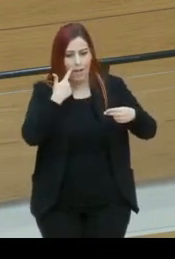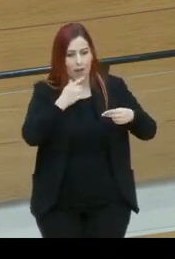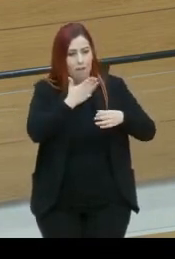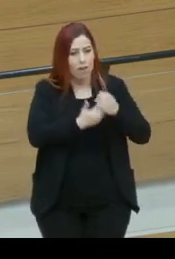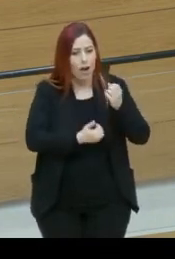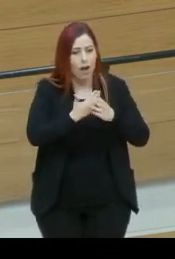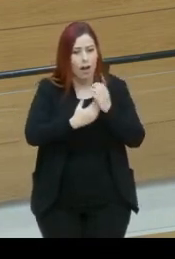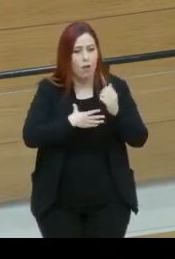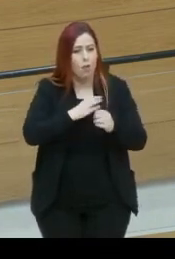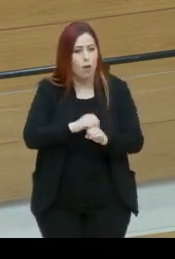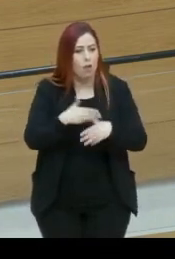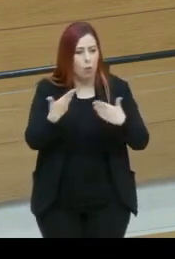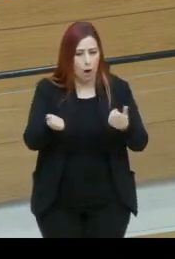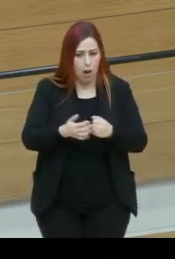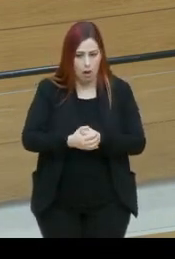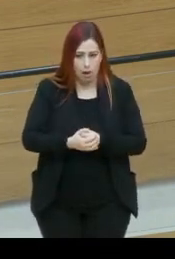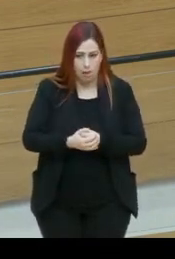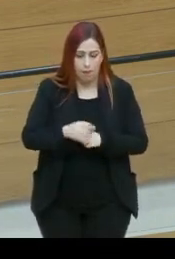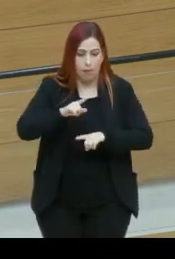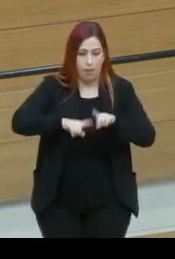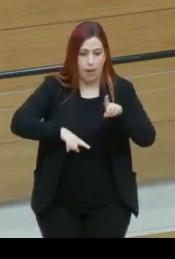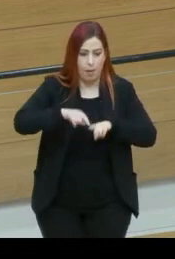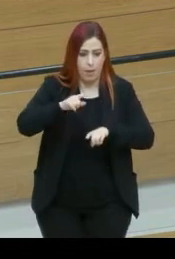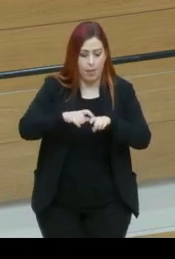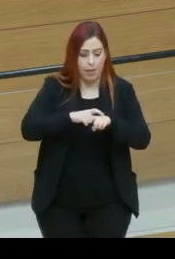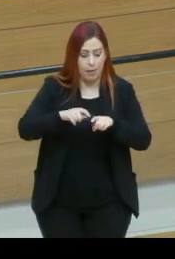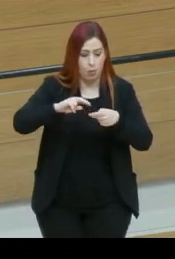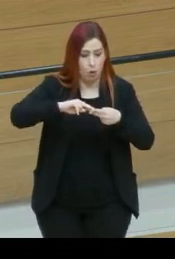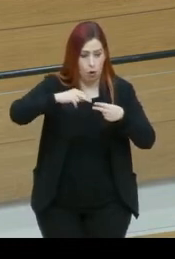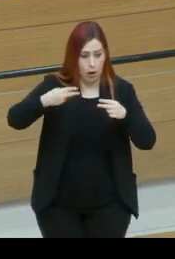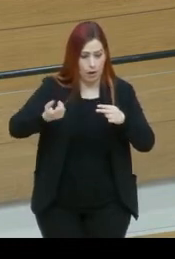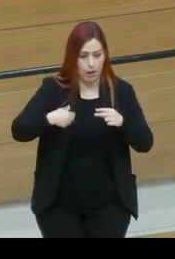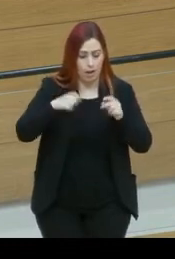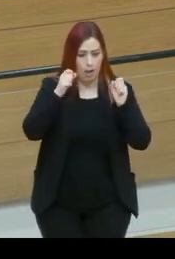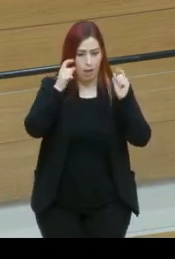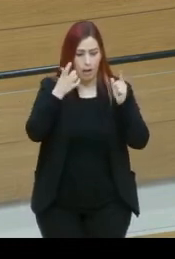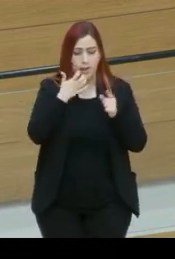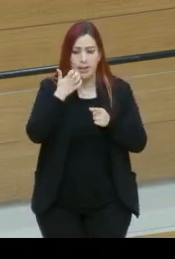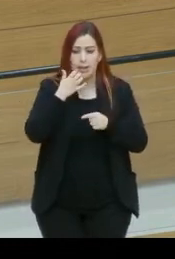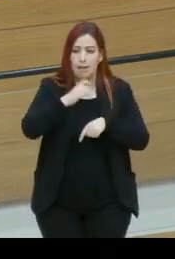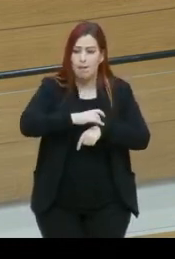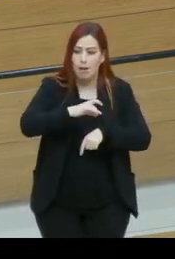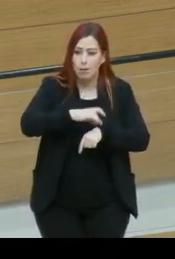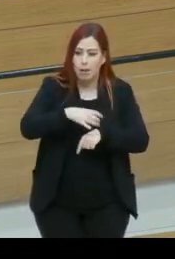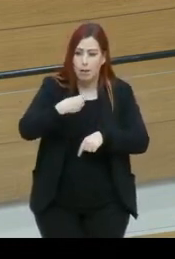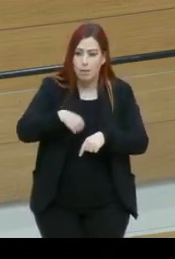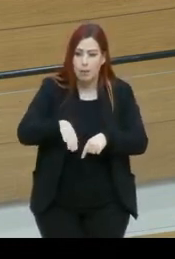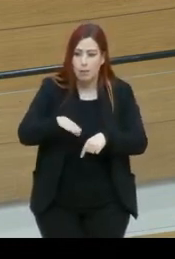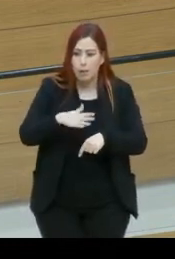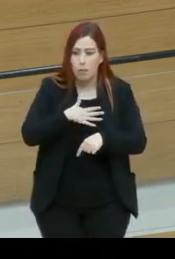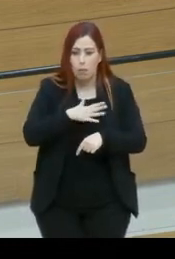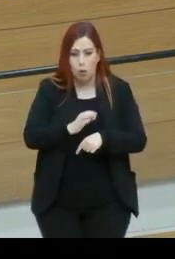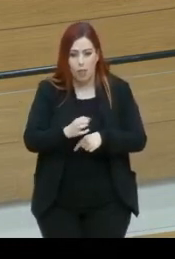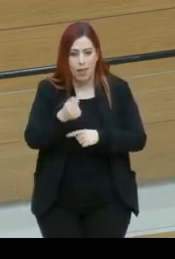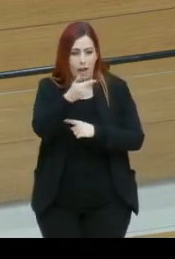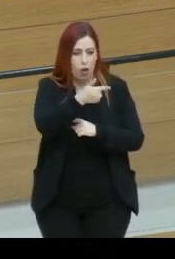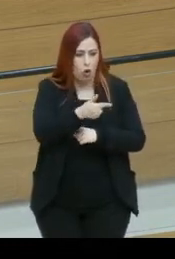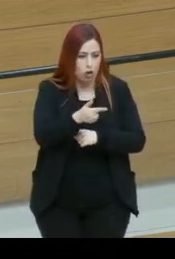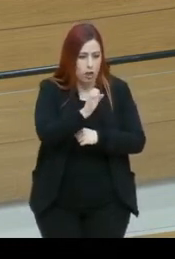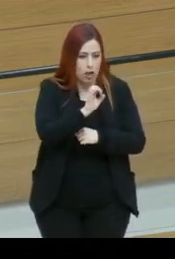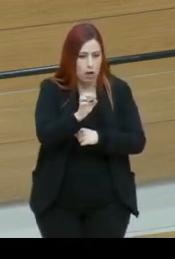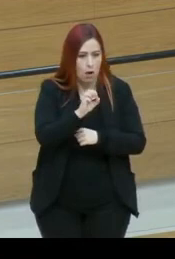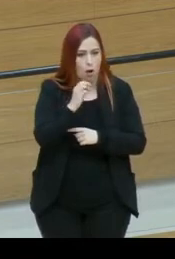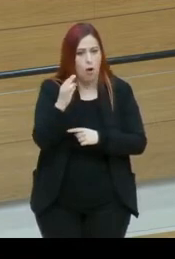fallando. Dependiendo del tipo de gen, ya se detecta si esa enfermedad es la enfermedad de Gaucher, la enfermedad de